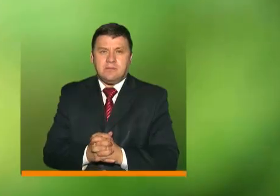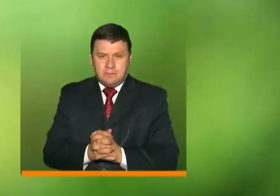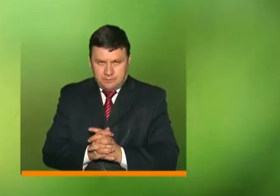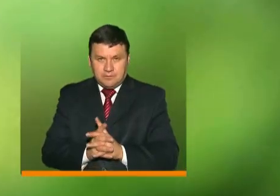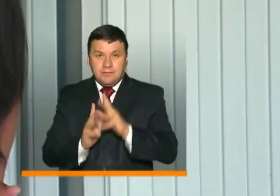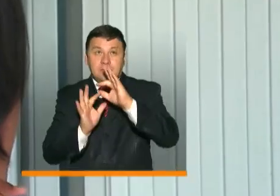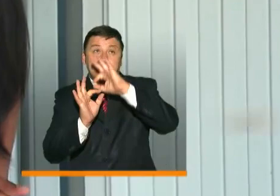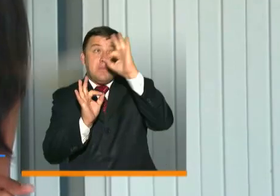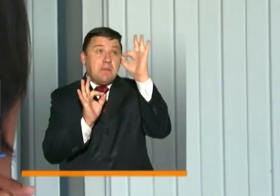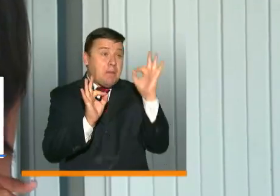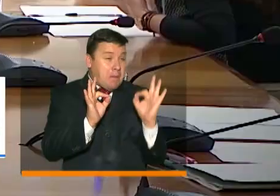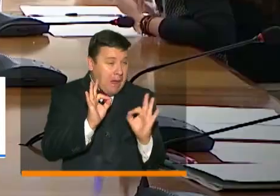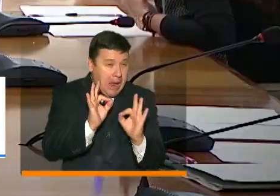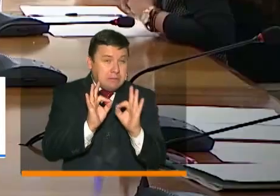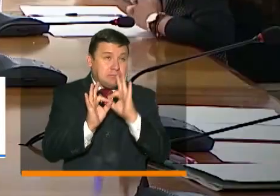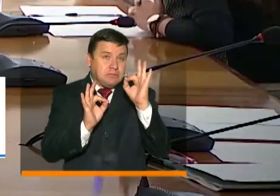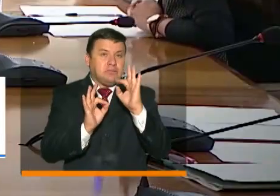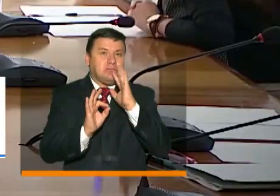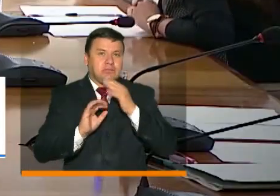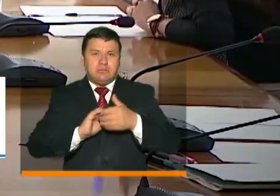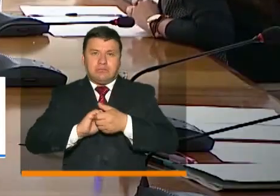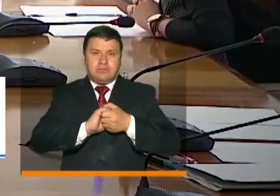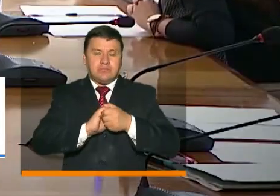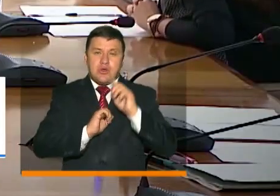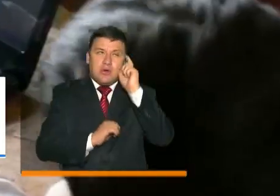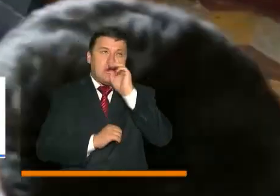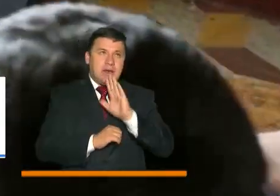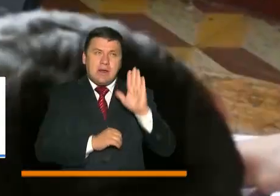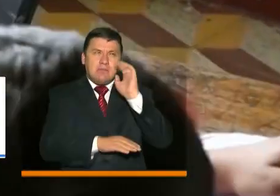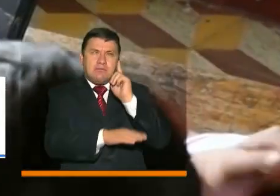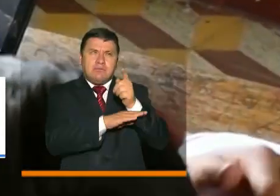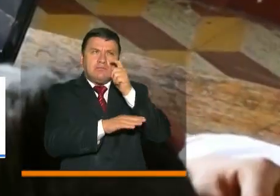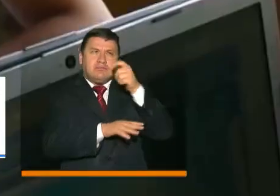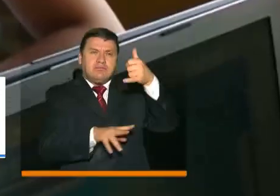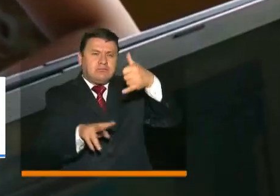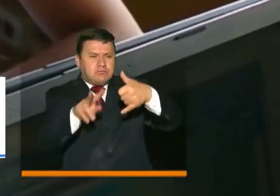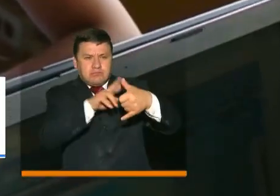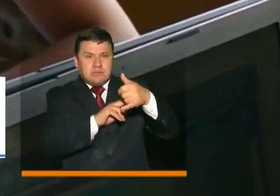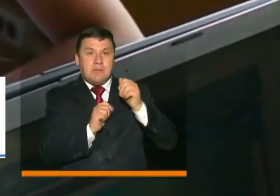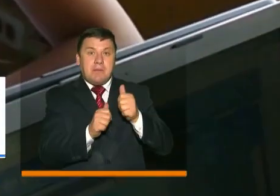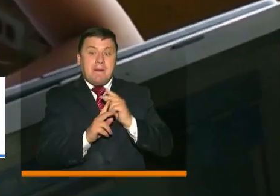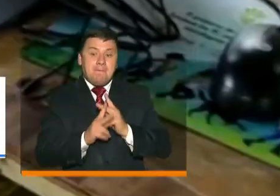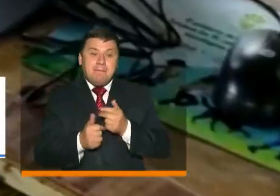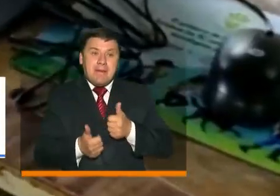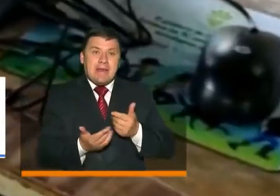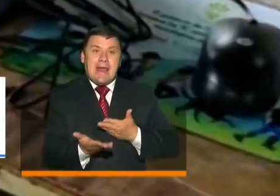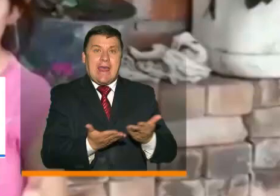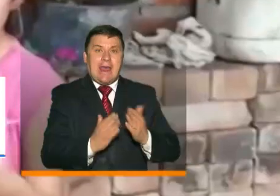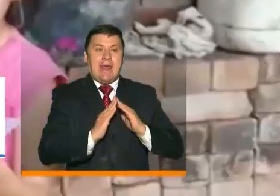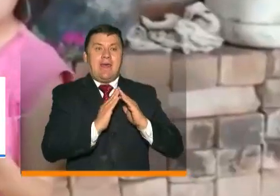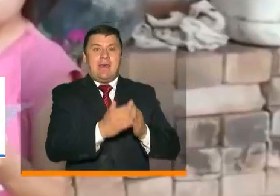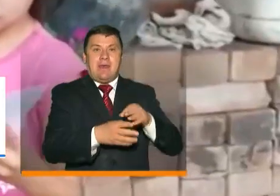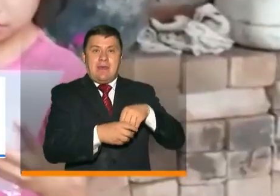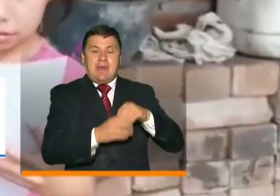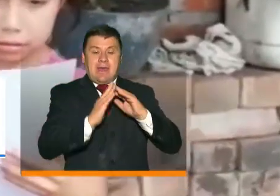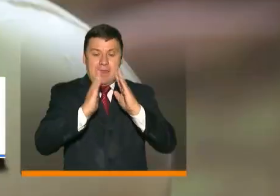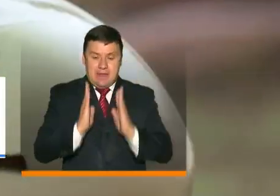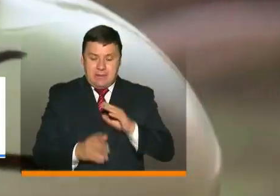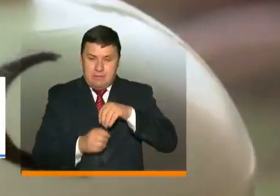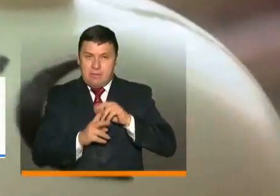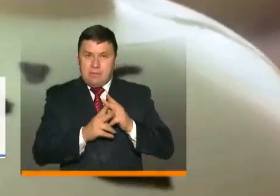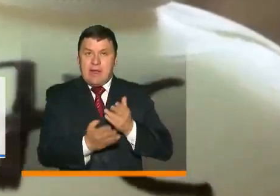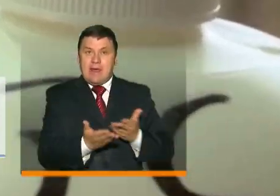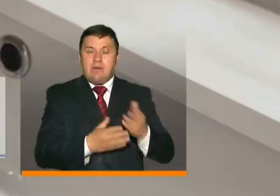Las regiones avanzan de la mano del Gobierno Nacional para garantizar la prestación del servicio educativo a través del trabajo en casa y adelanta